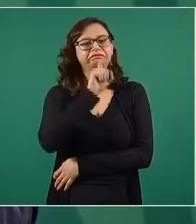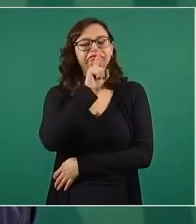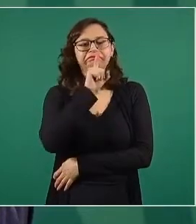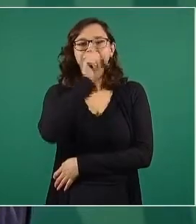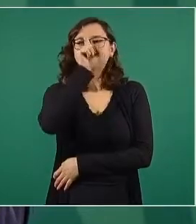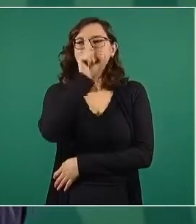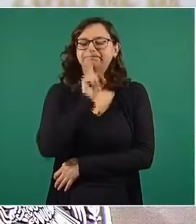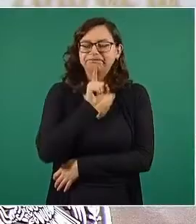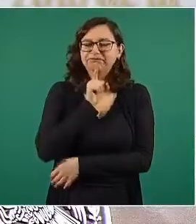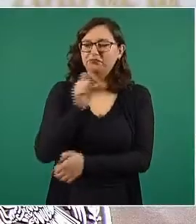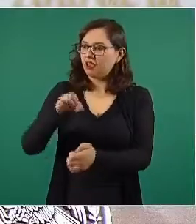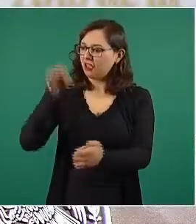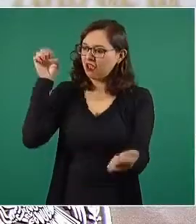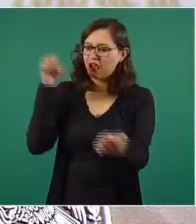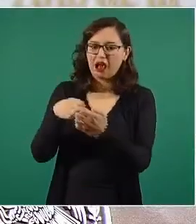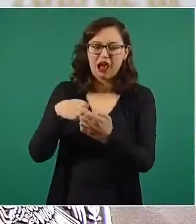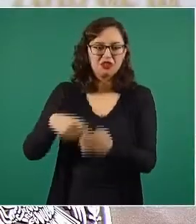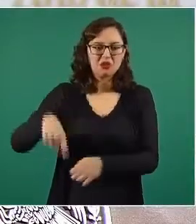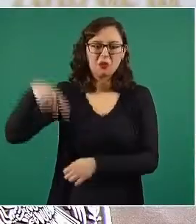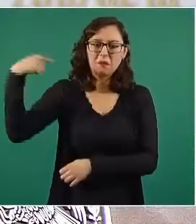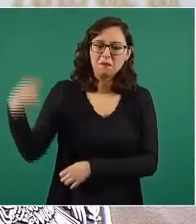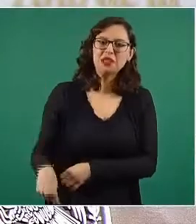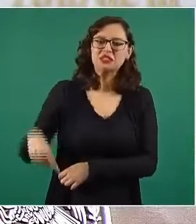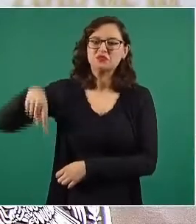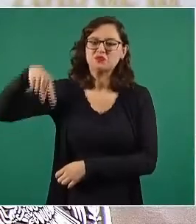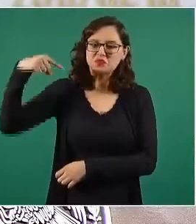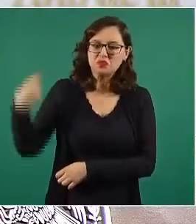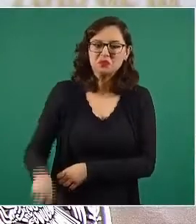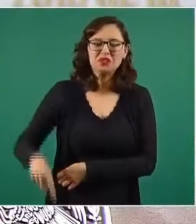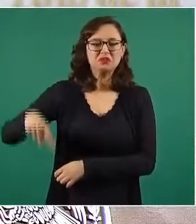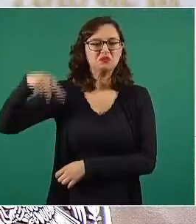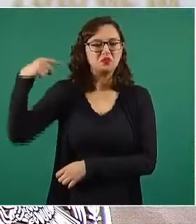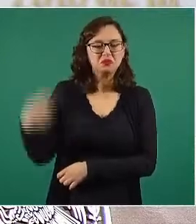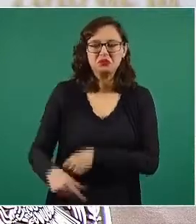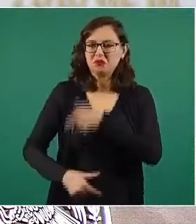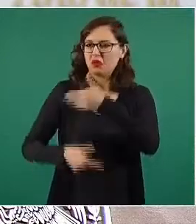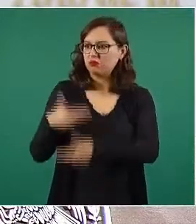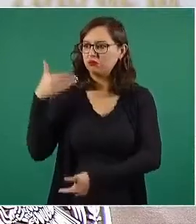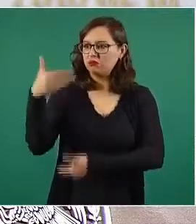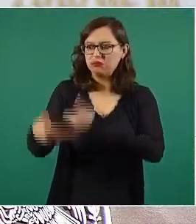y siguió lo mismo o peor.